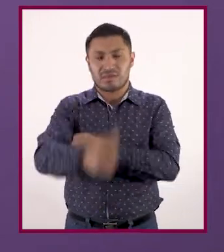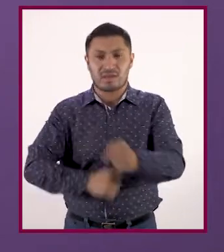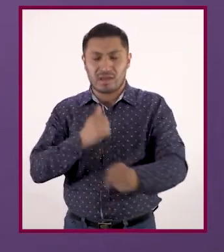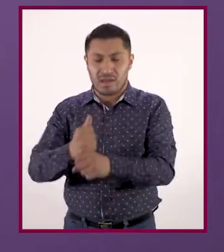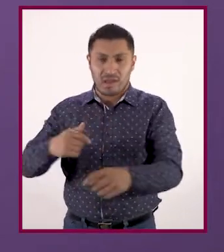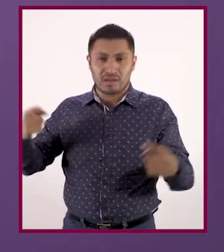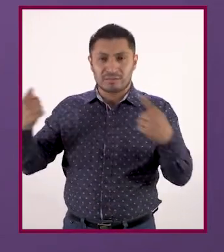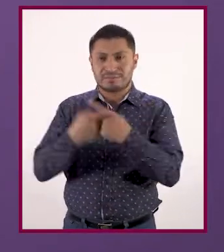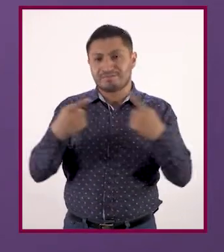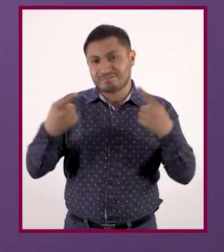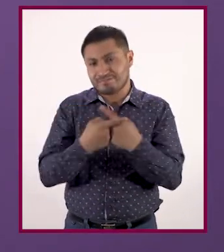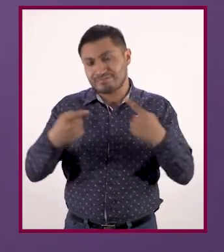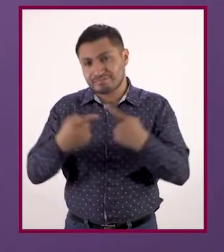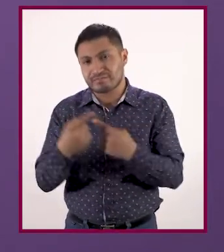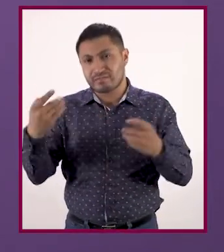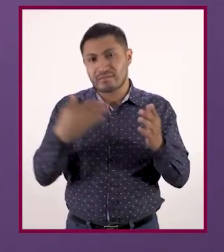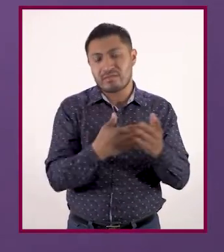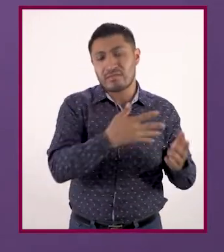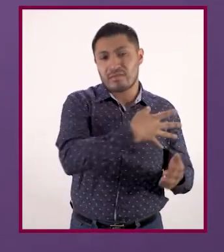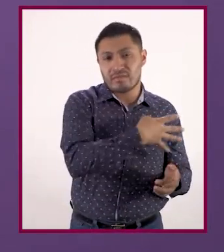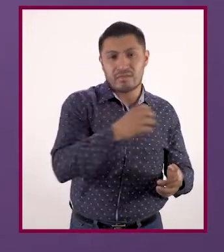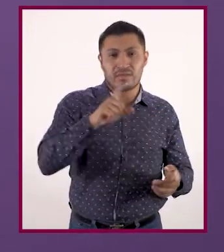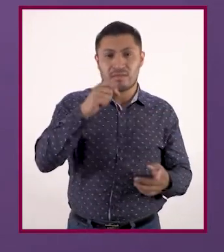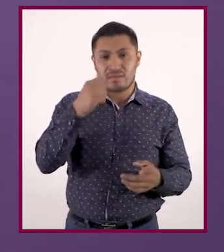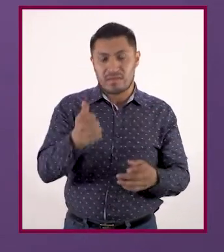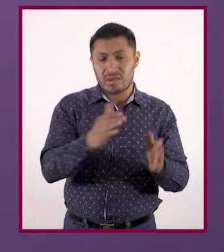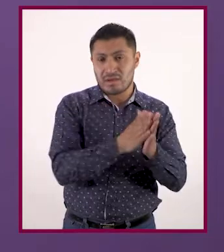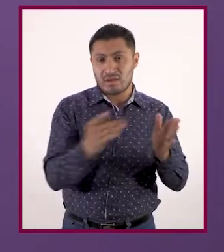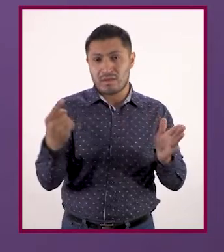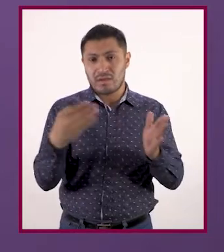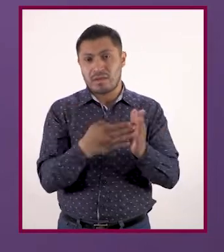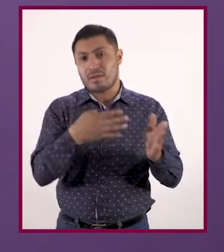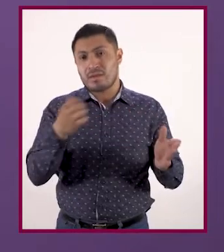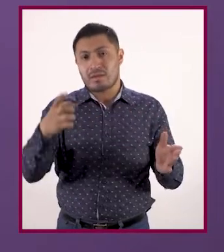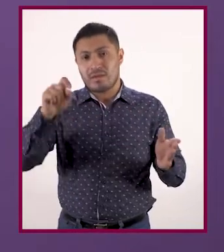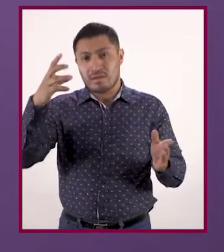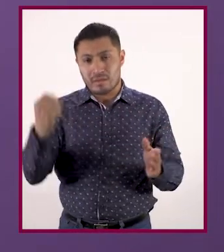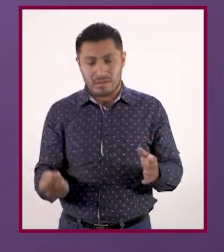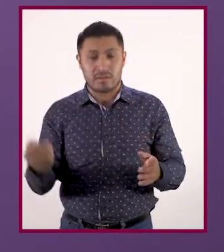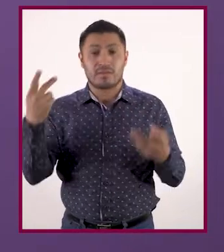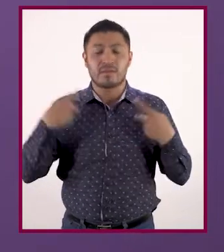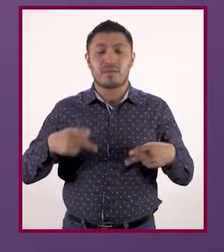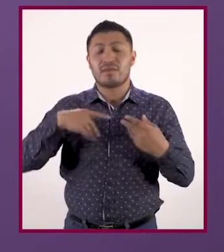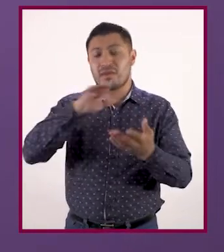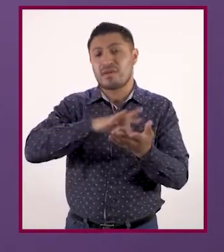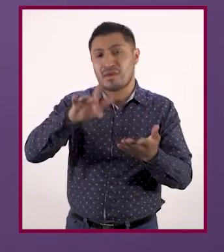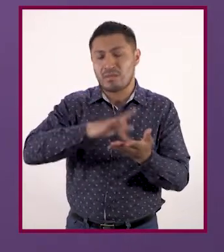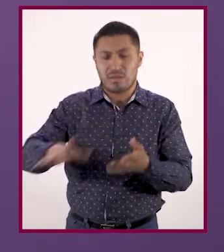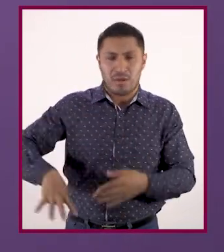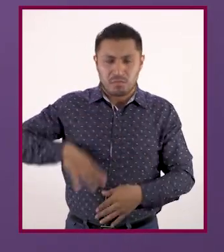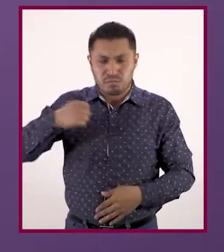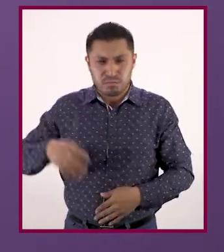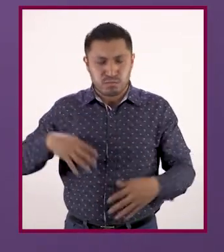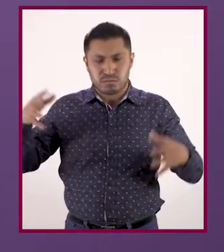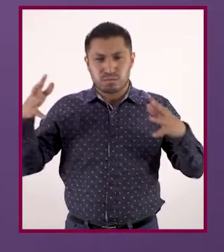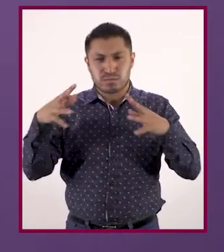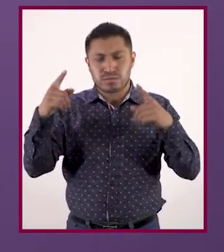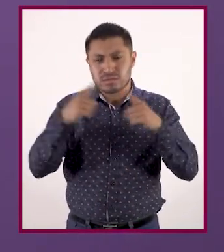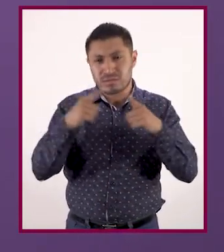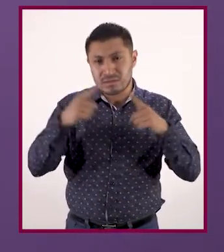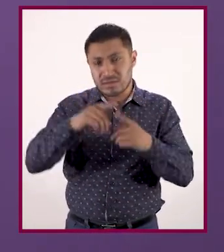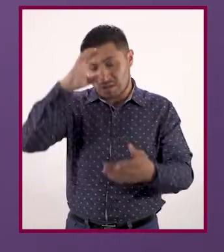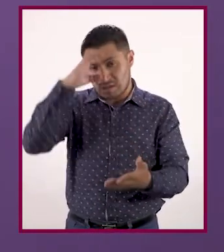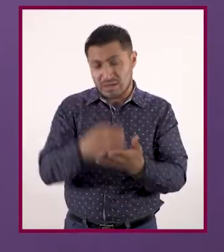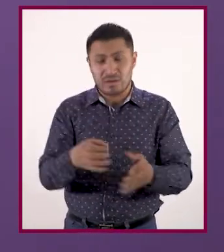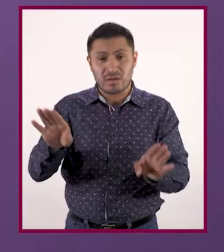de 1926 a 1929 a quienes apoyaban la lucha de la iglesia católica se les identificó